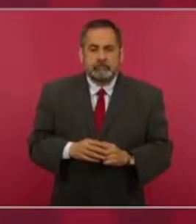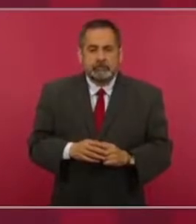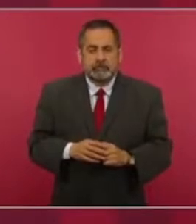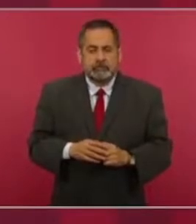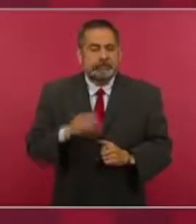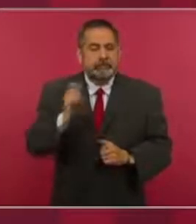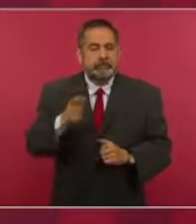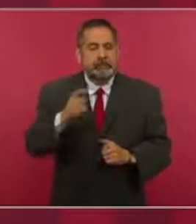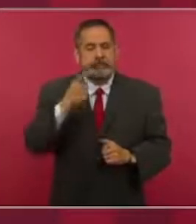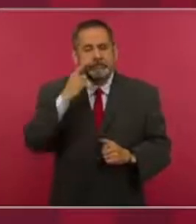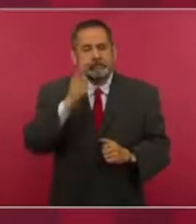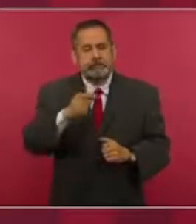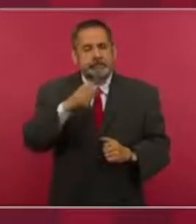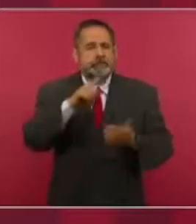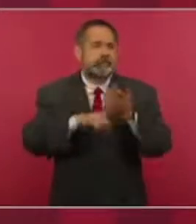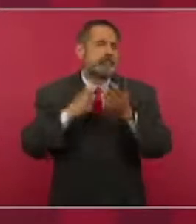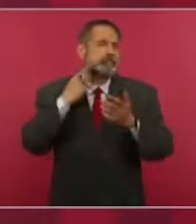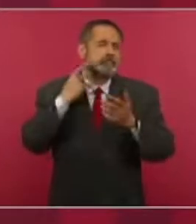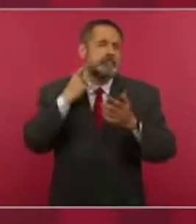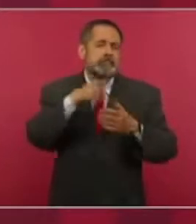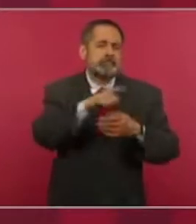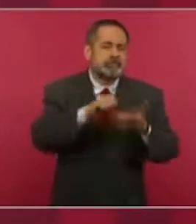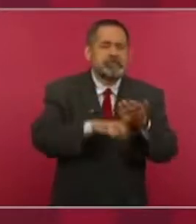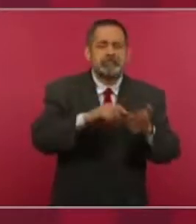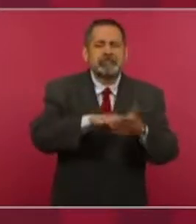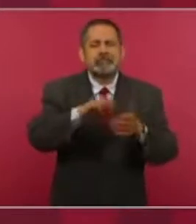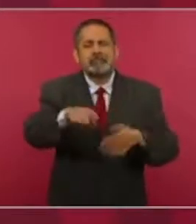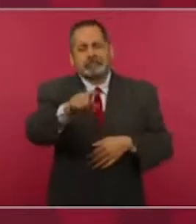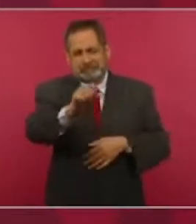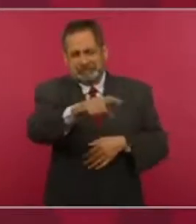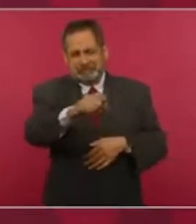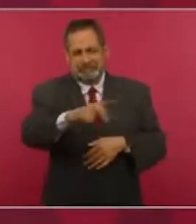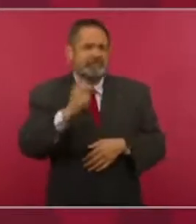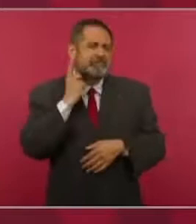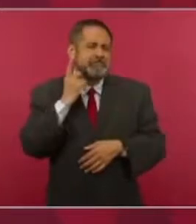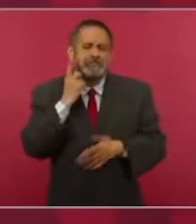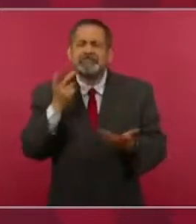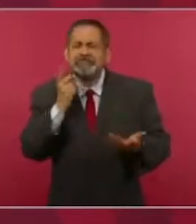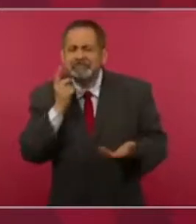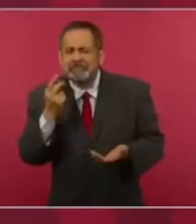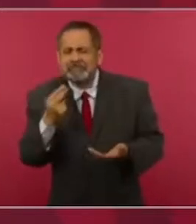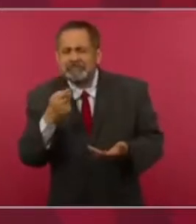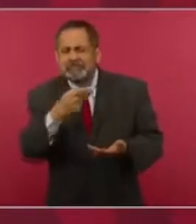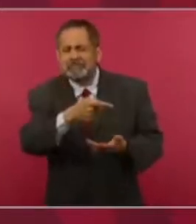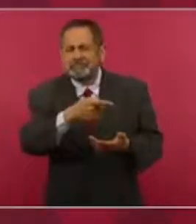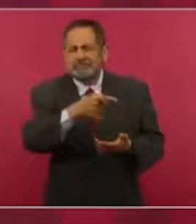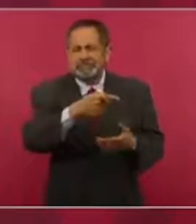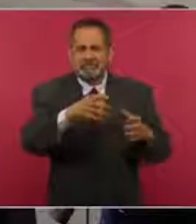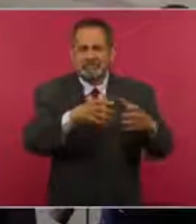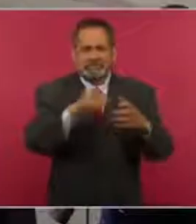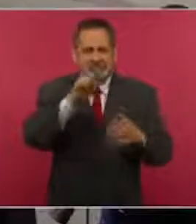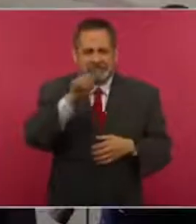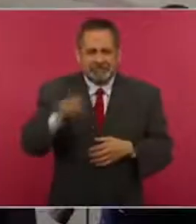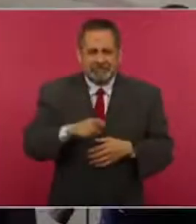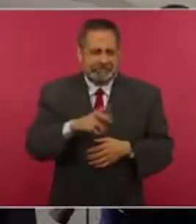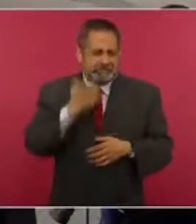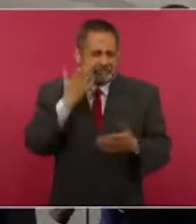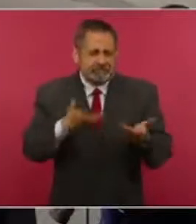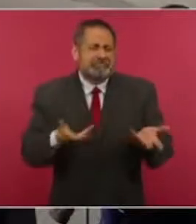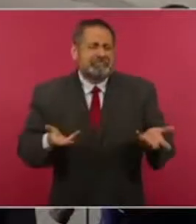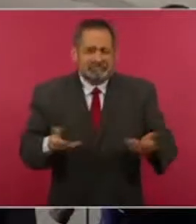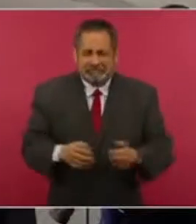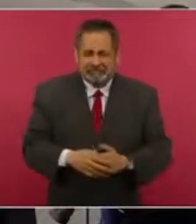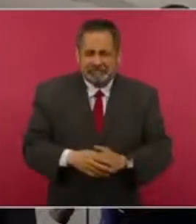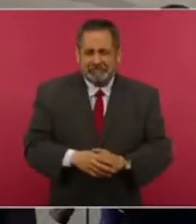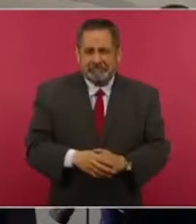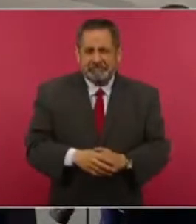Es más, la parte política es lo de este diputado, que es el legislador de Demócrata. Legislador de Texas. ¿Sí? De Texas.